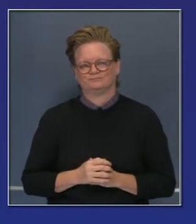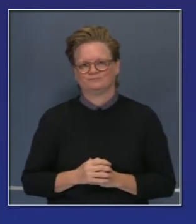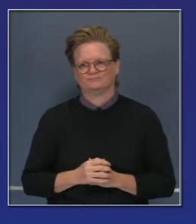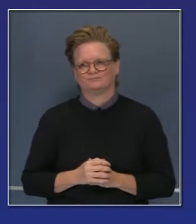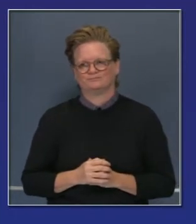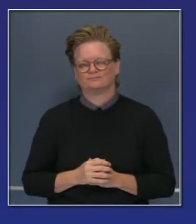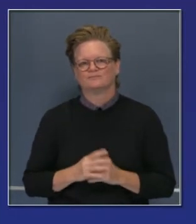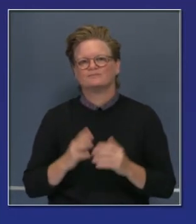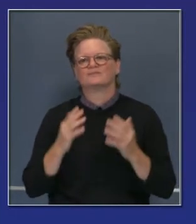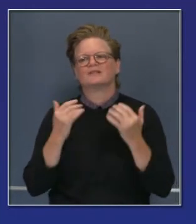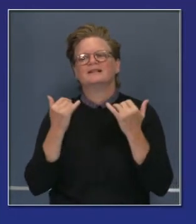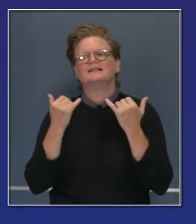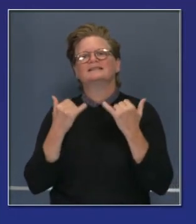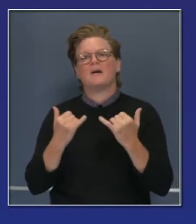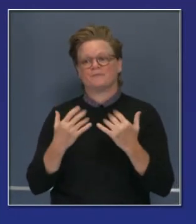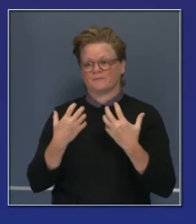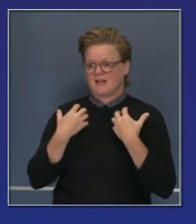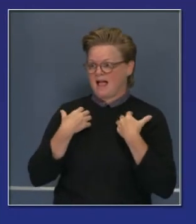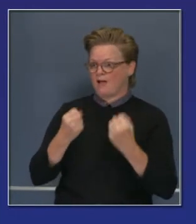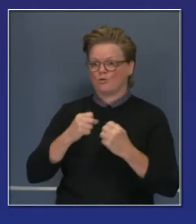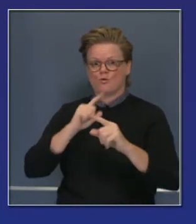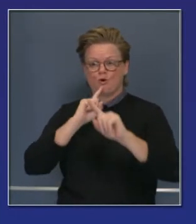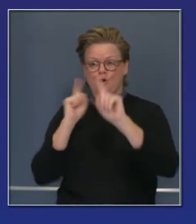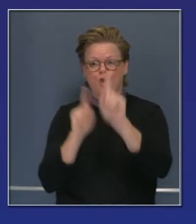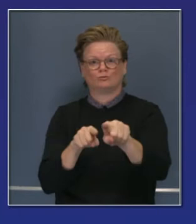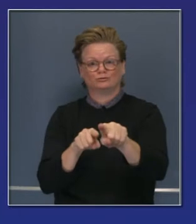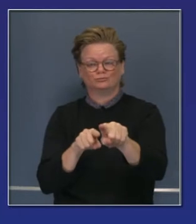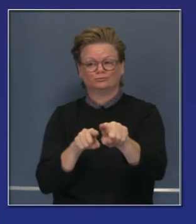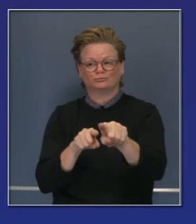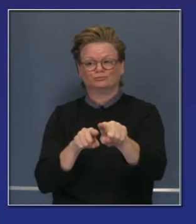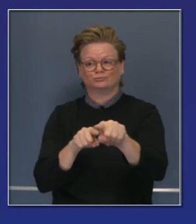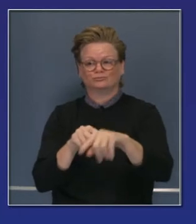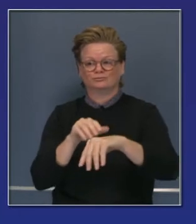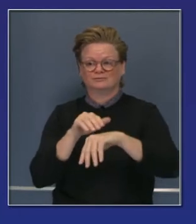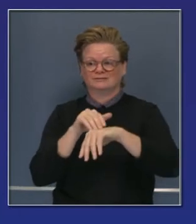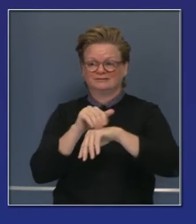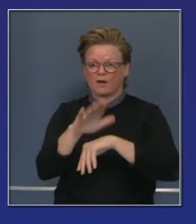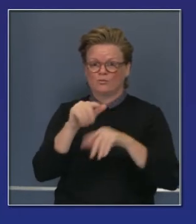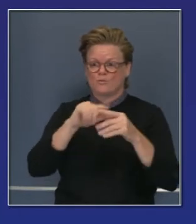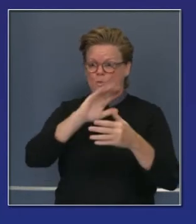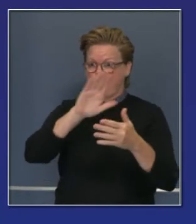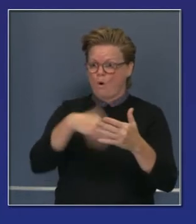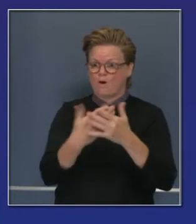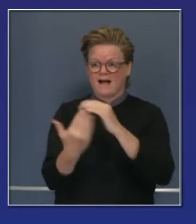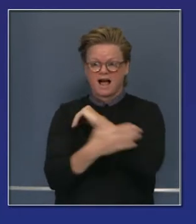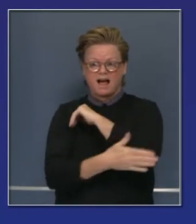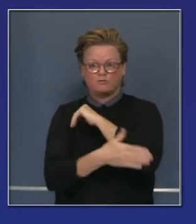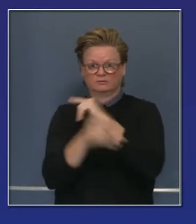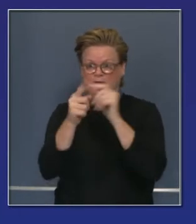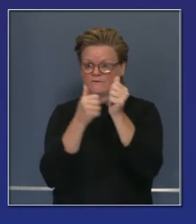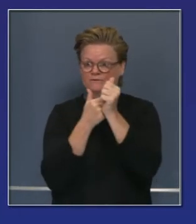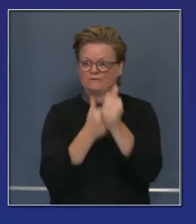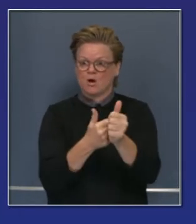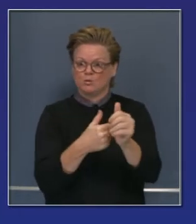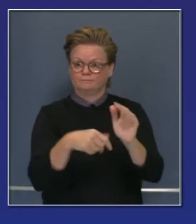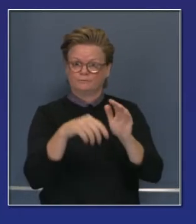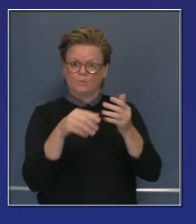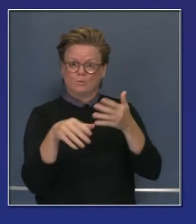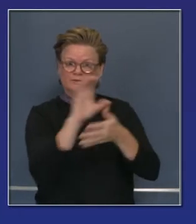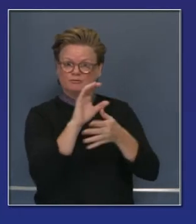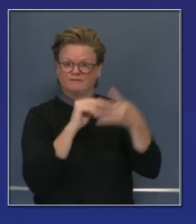nuestra experiencia respecto a las órdenes de salubridad que expedimos. Emitimos pautas, no querían